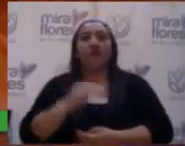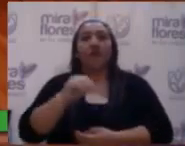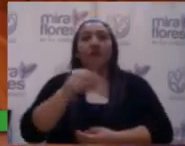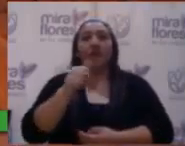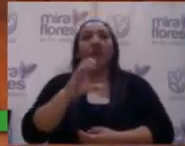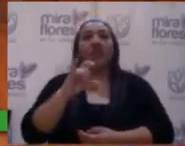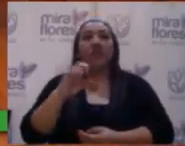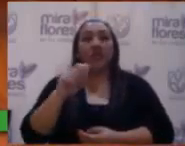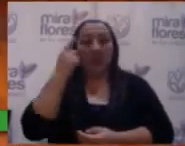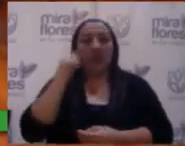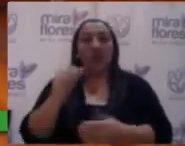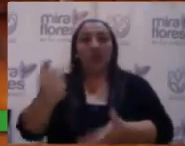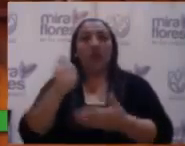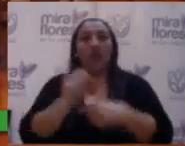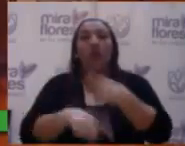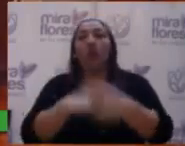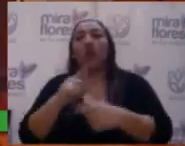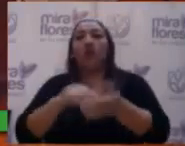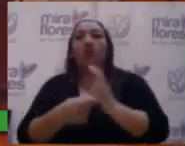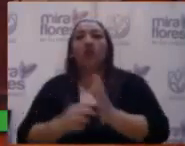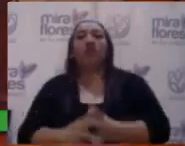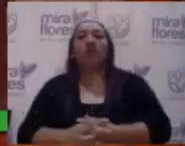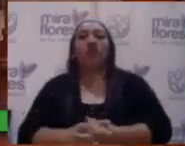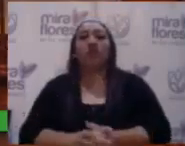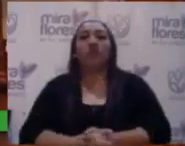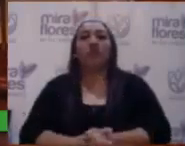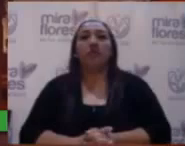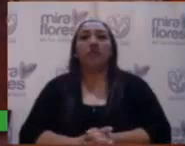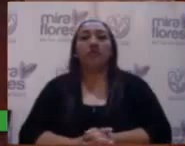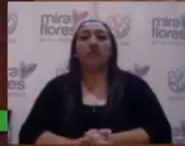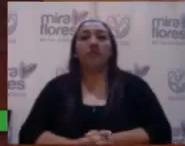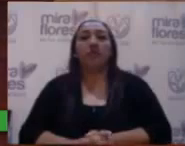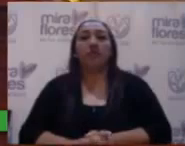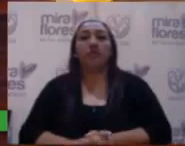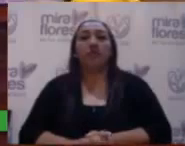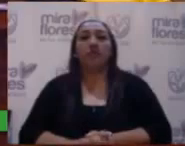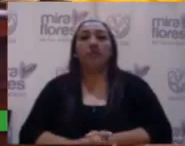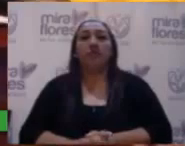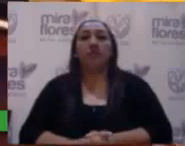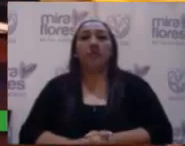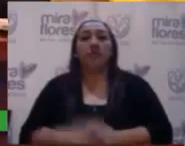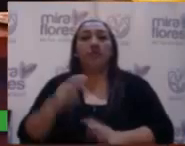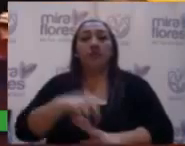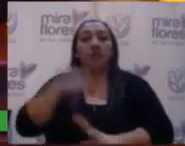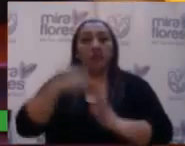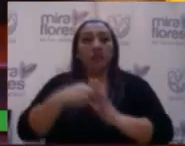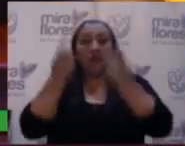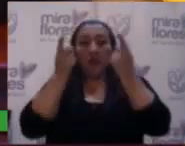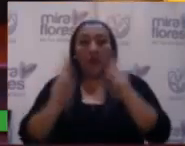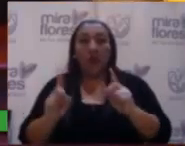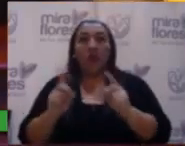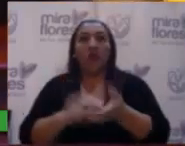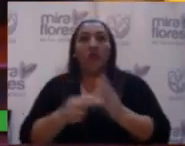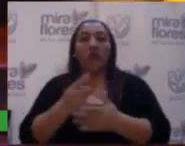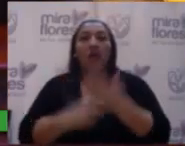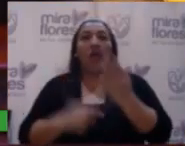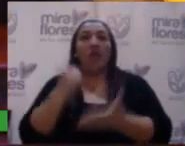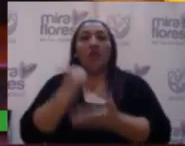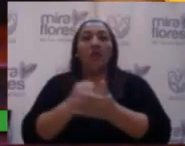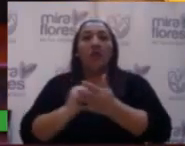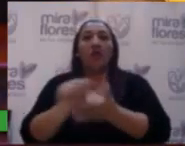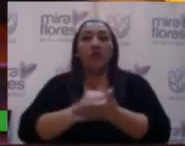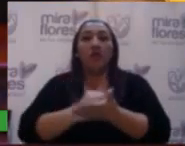esta donación vamos al siguiente punto por favor proyecto de acuerdo de consejo que aprueba